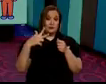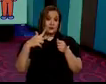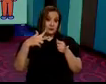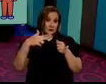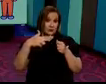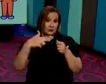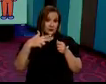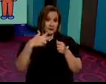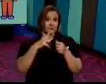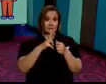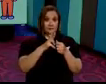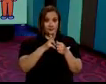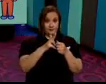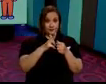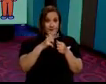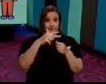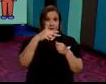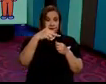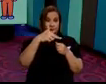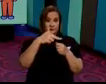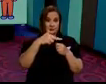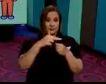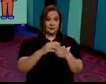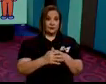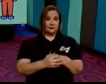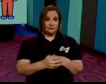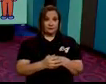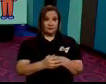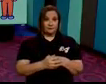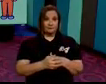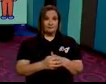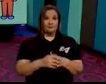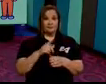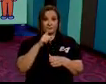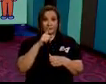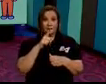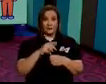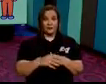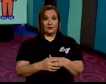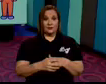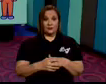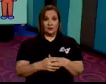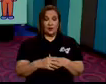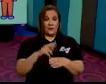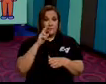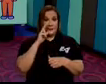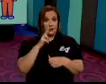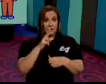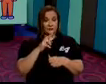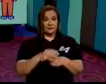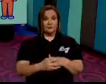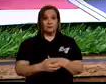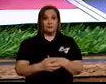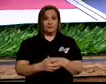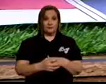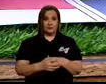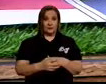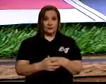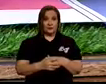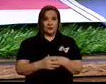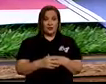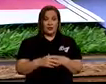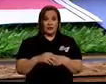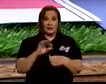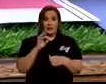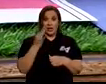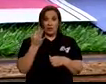Cuando la recortemos, vamos a quedar con algo así. ¿Ok? Observa bien. Tiene solamente la forma,